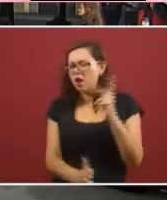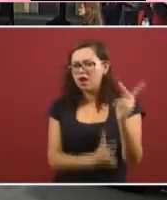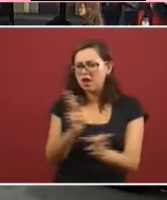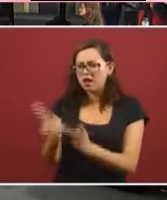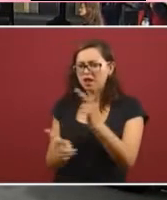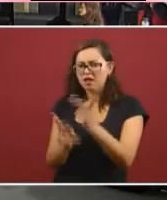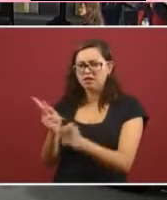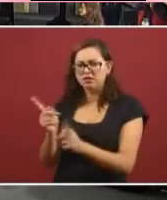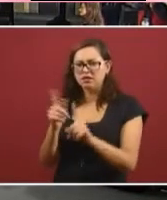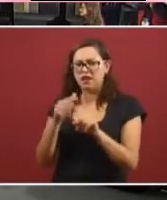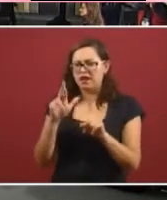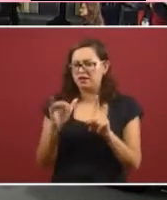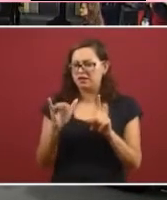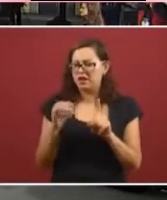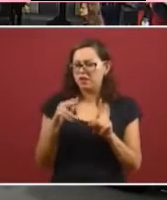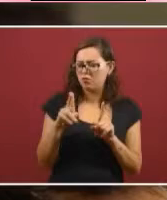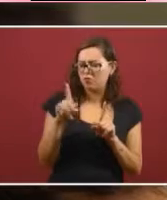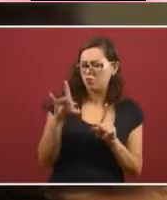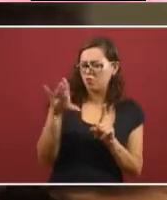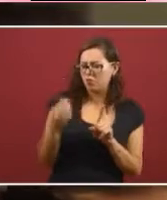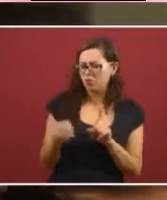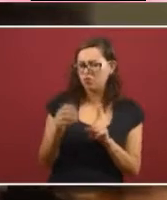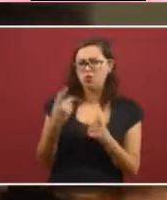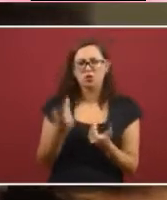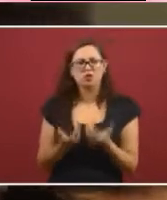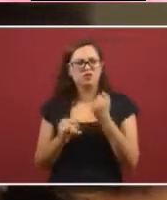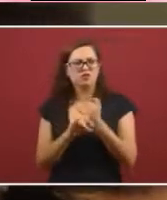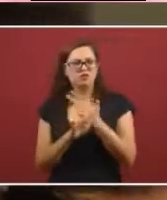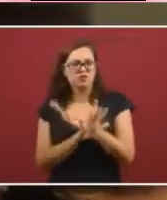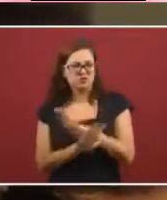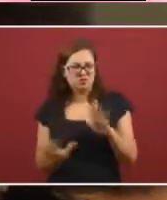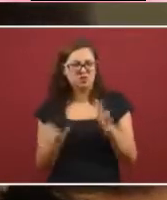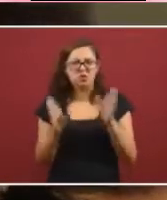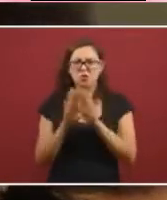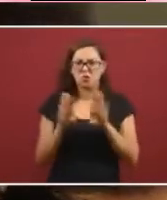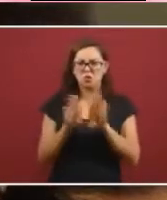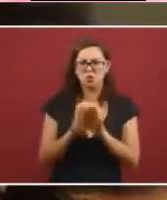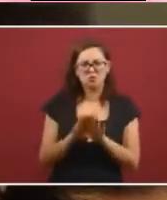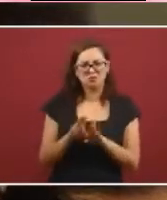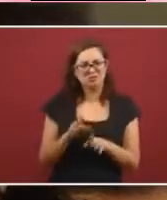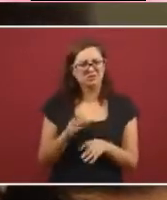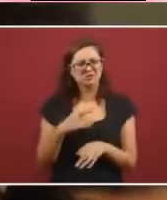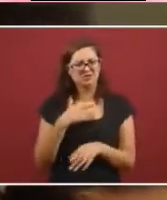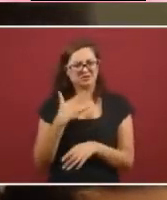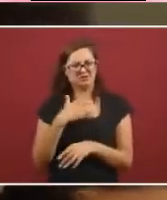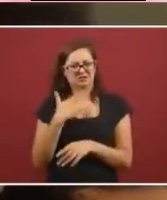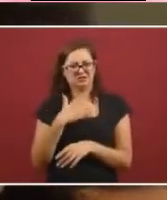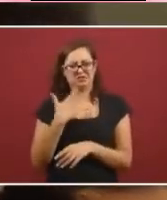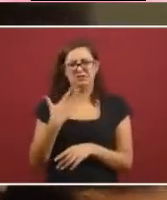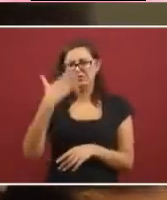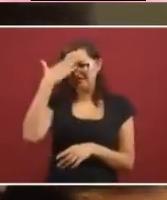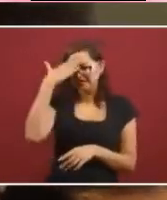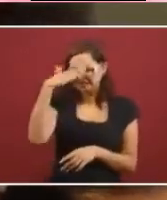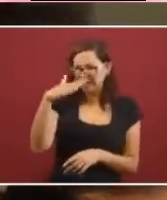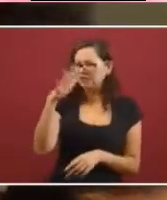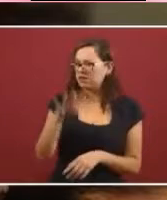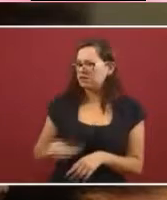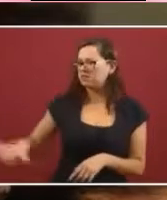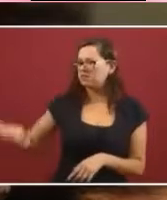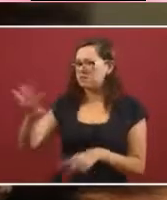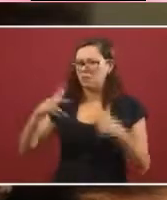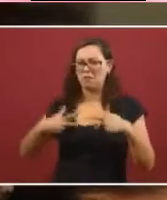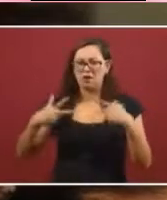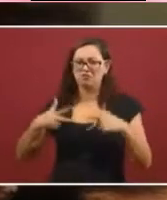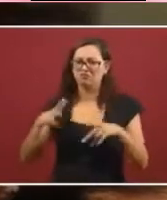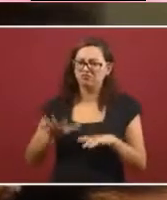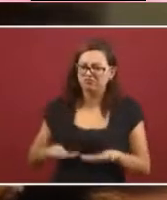Raimundo Artis? No que esté comprando el gobierno, sino ¿qué información está generando usted para tener el pulso de la opinión pública de un